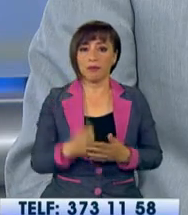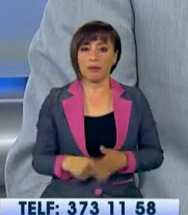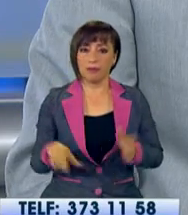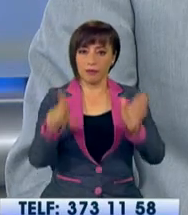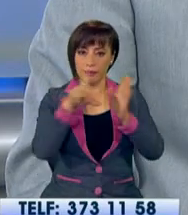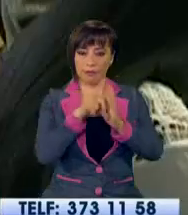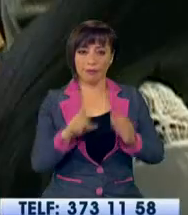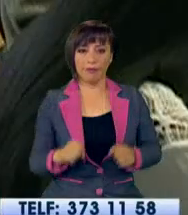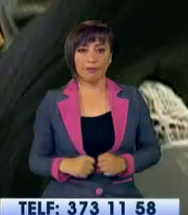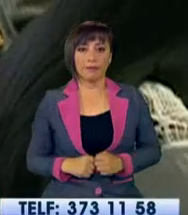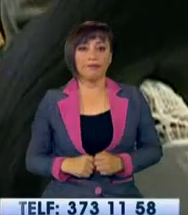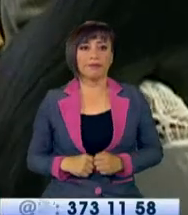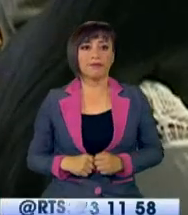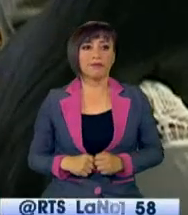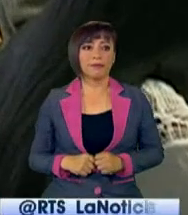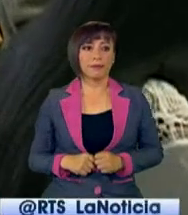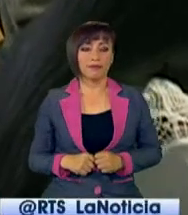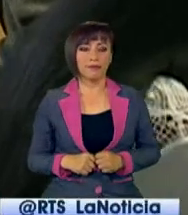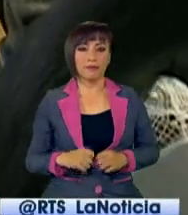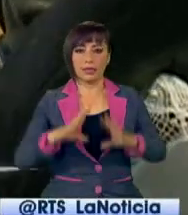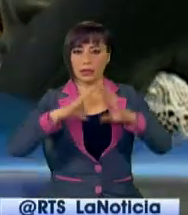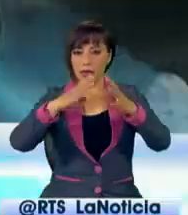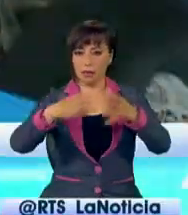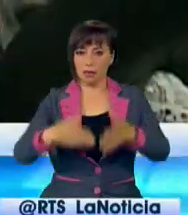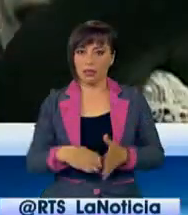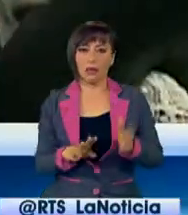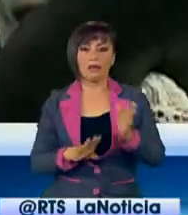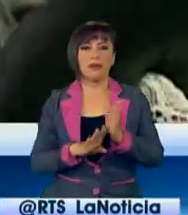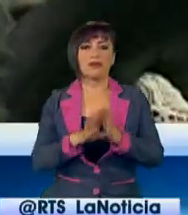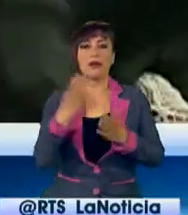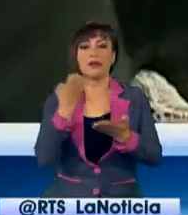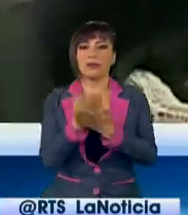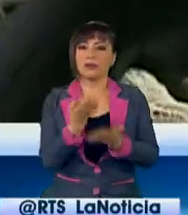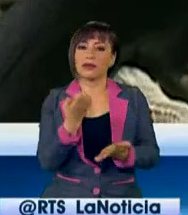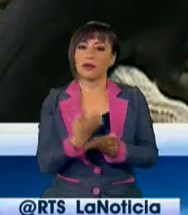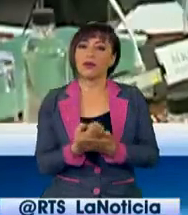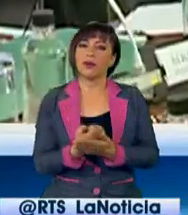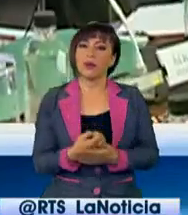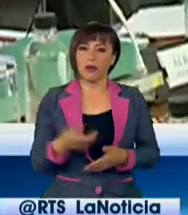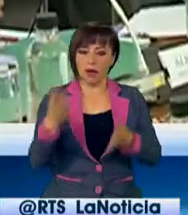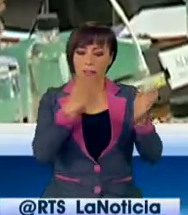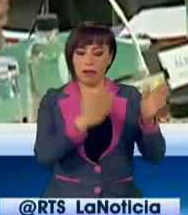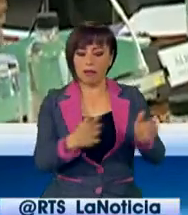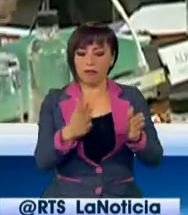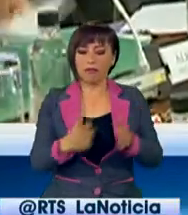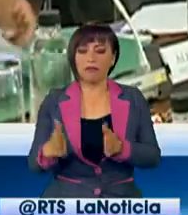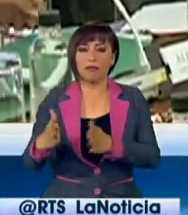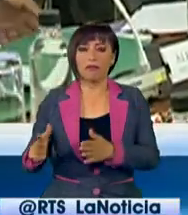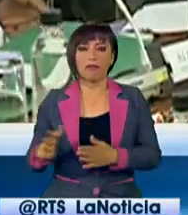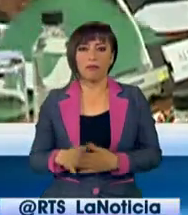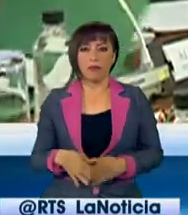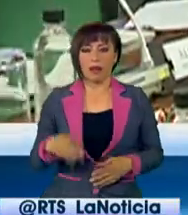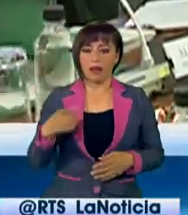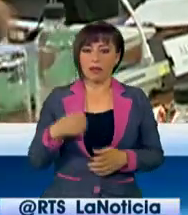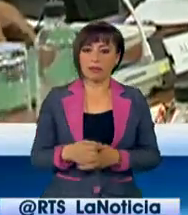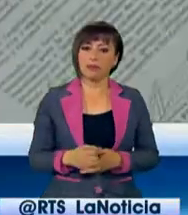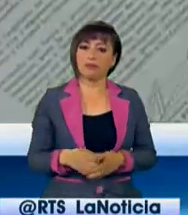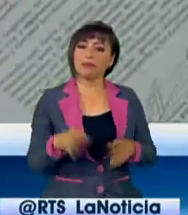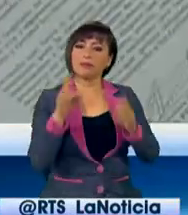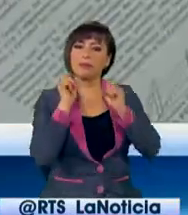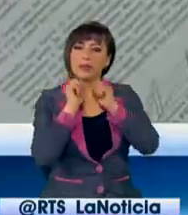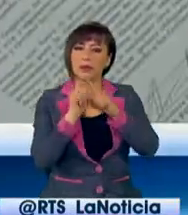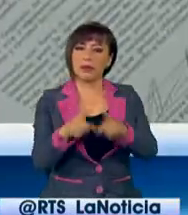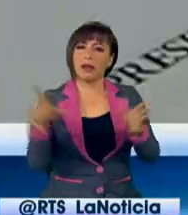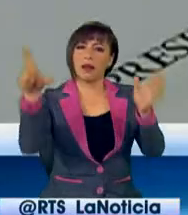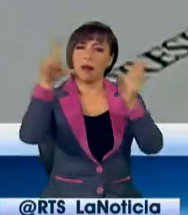Comercio. La Comisión de Desarrollo Económico tiene listo un cronograma de comparecencias para debatir el proyecto de